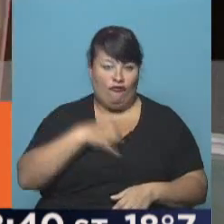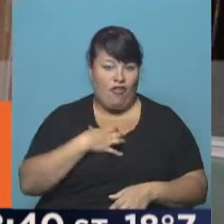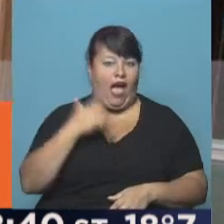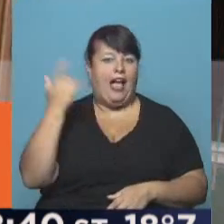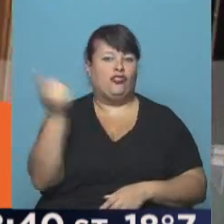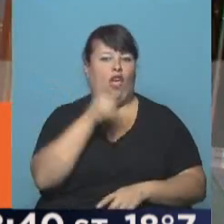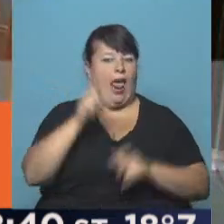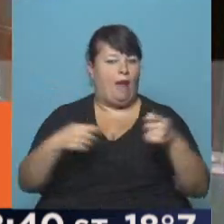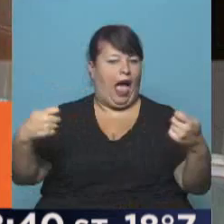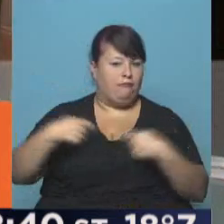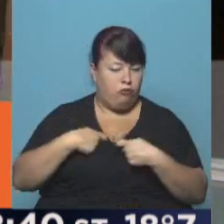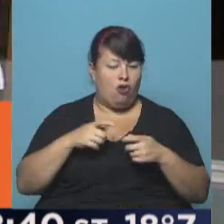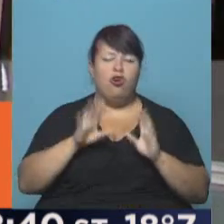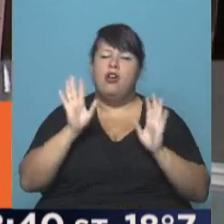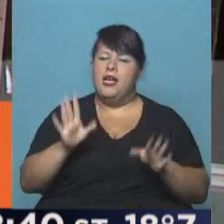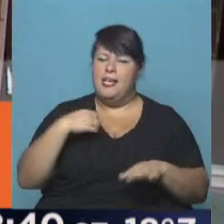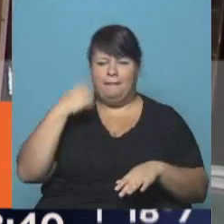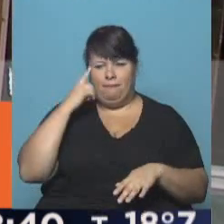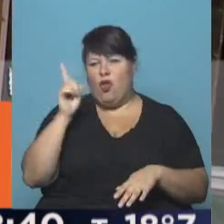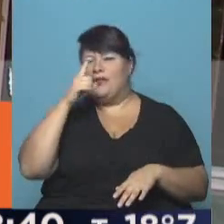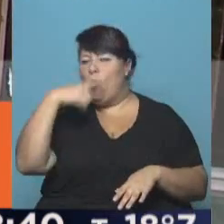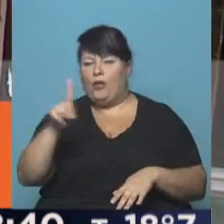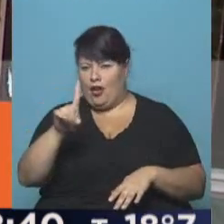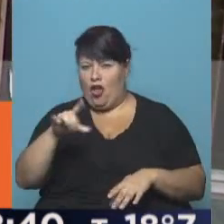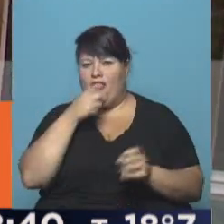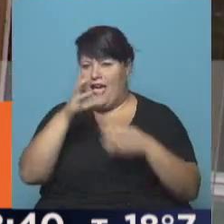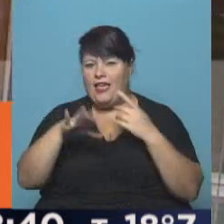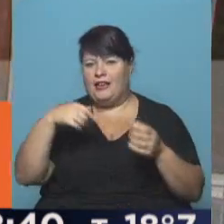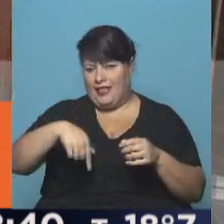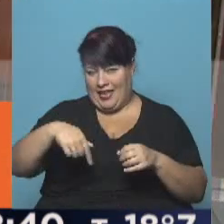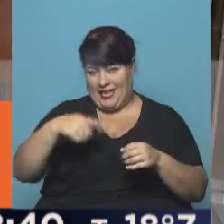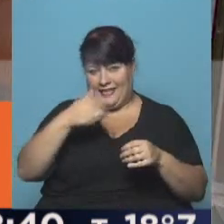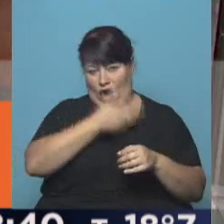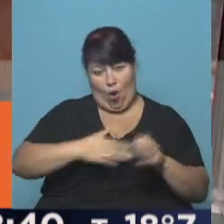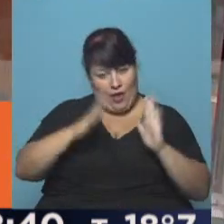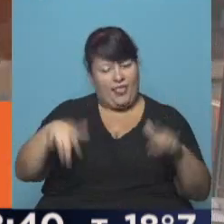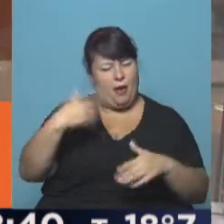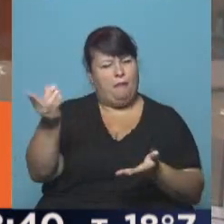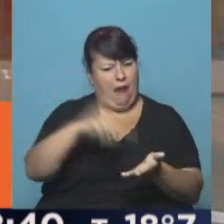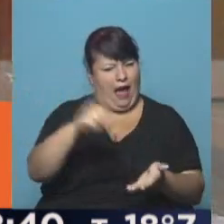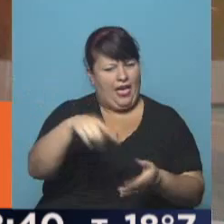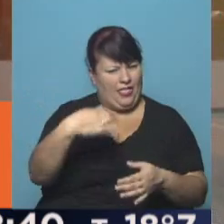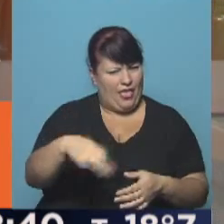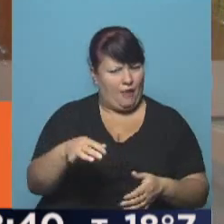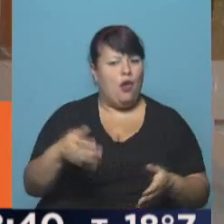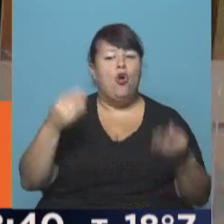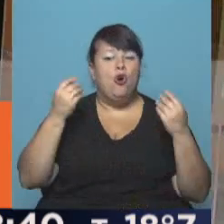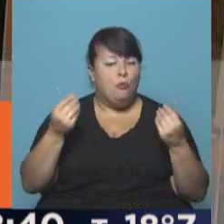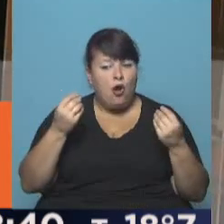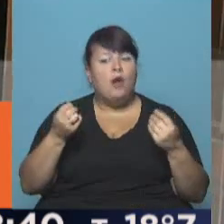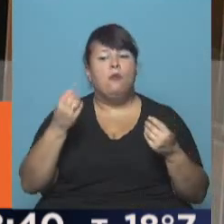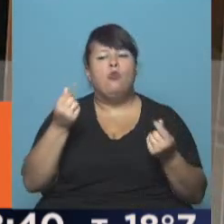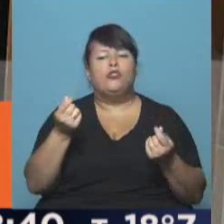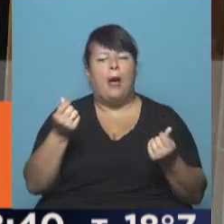la sociedad toda y creo que no debería ser el último blanqueo dentro de esa gestión porque porque hay